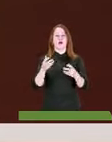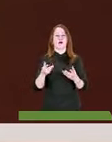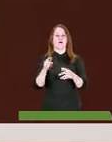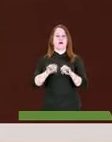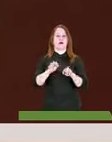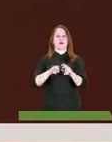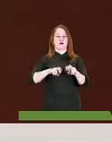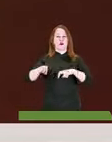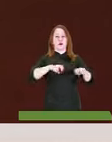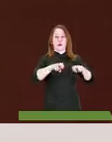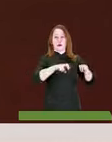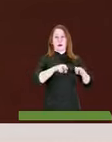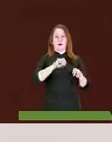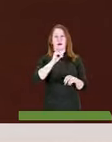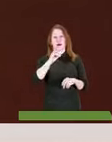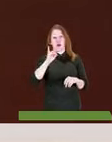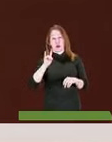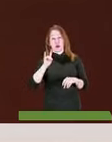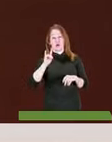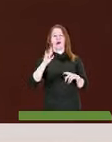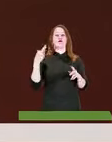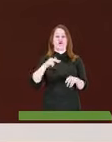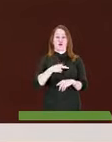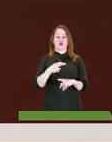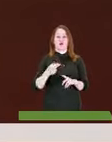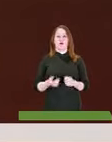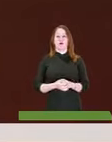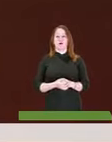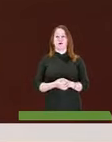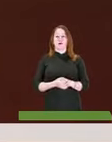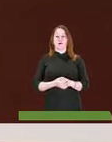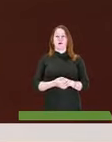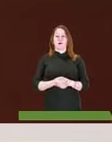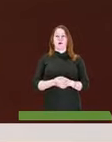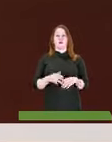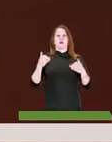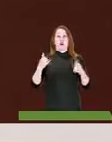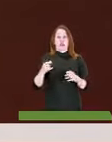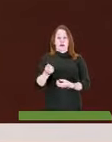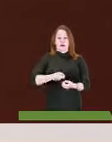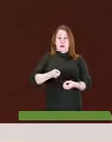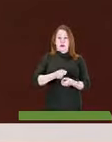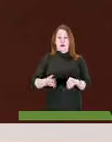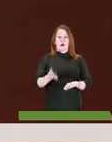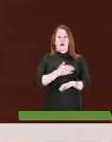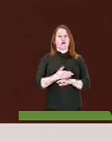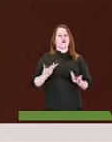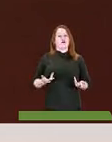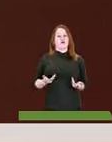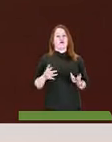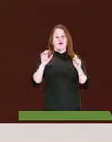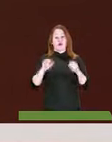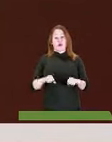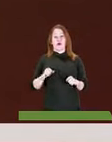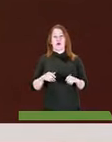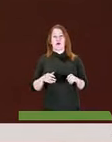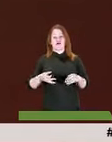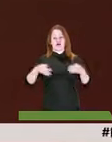Movilidad, con el IDU y nosotros. Ya tenemos un prediseño que estaría